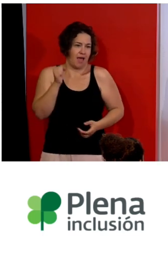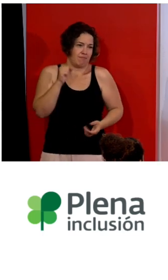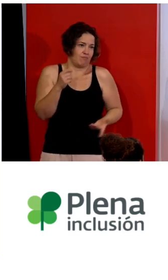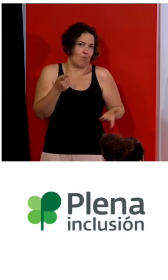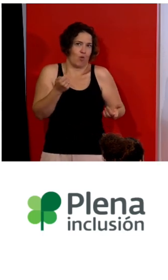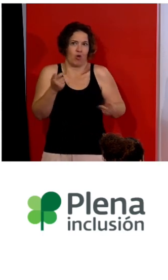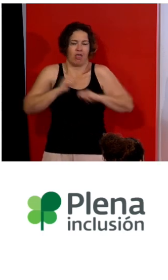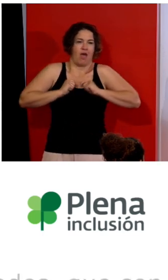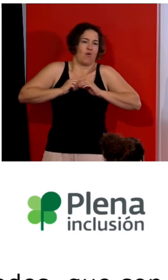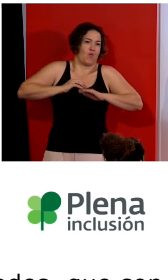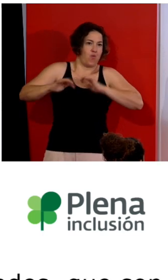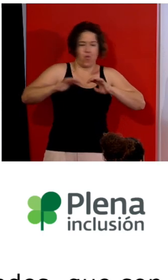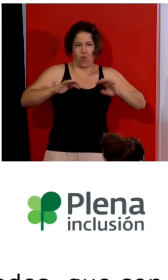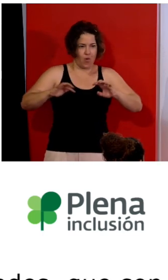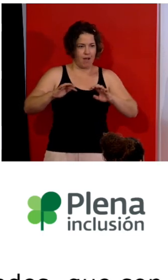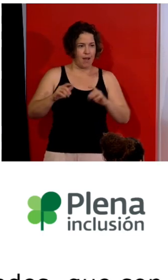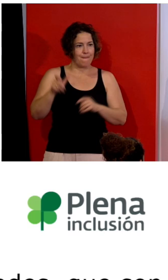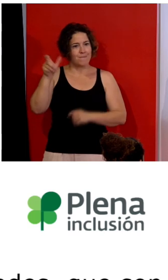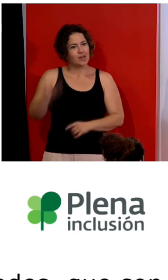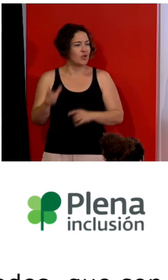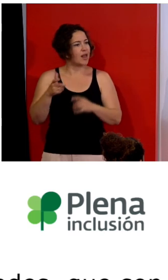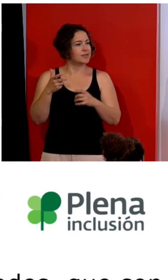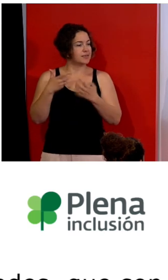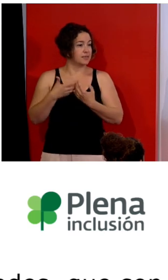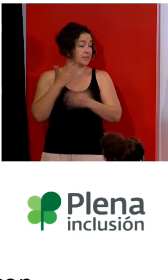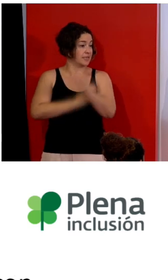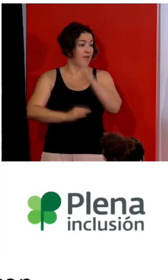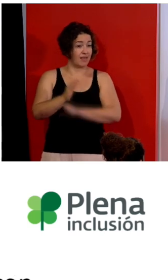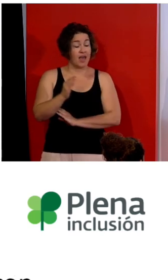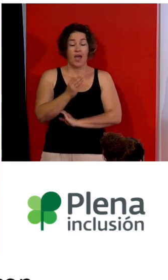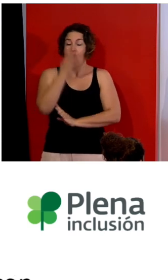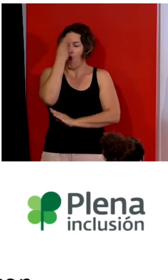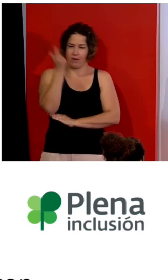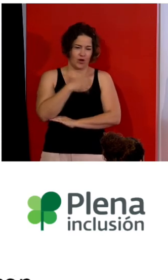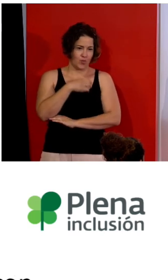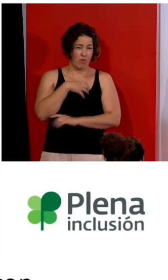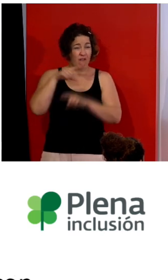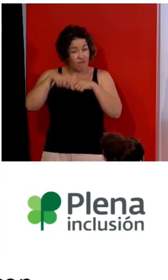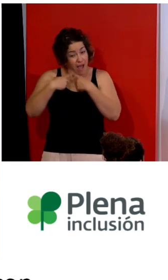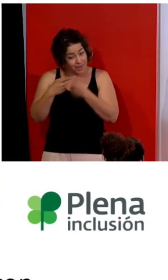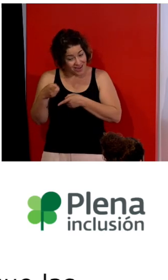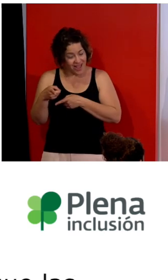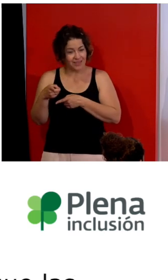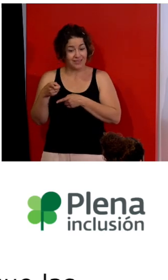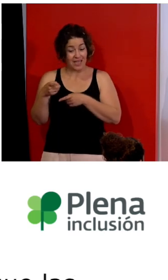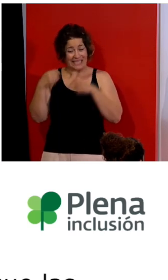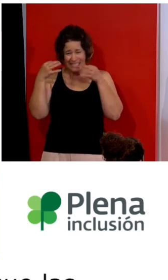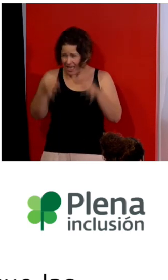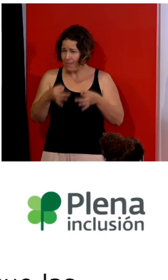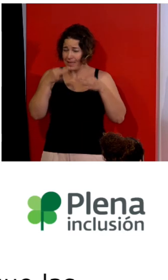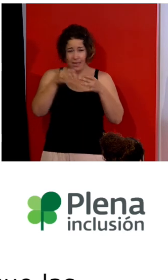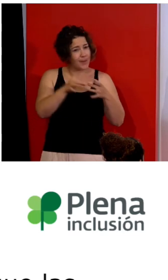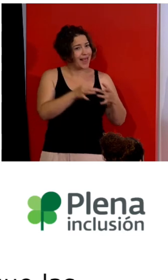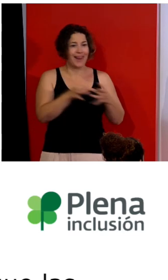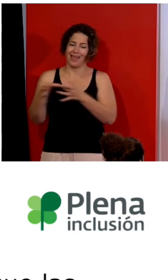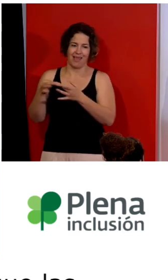motor de esas personas con discapacidad. Y no podemos olvidar que las familias siempre han sido las que, de alguna forma, han liderado los